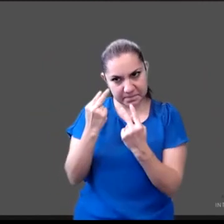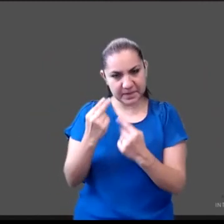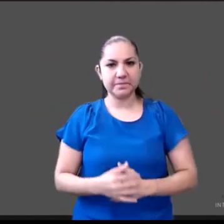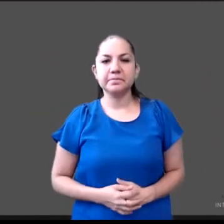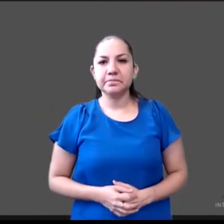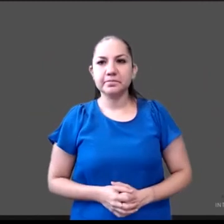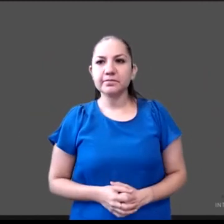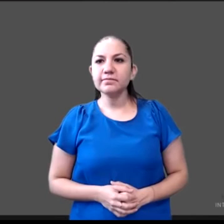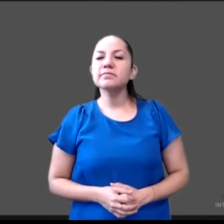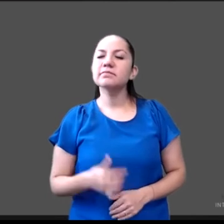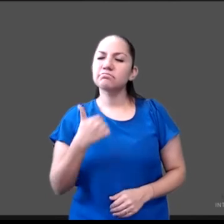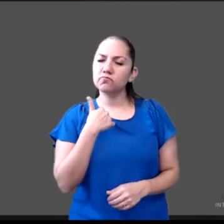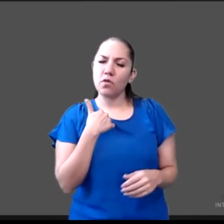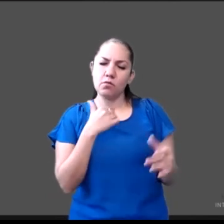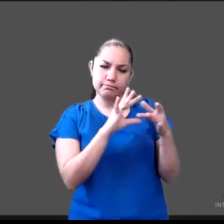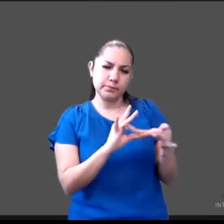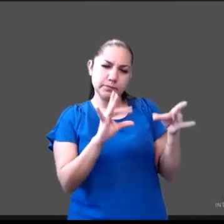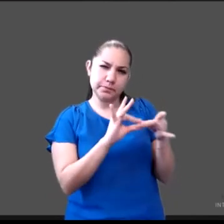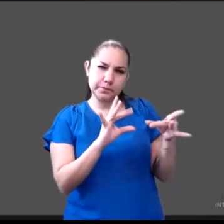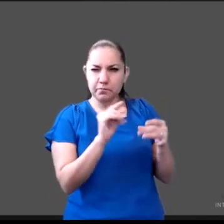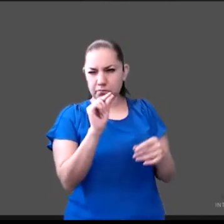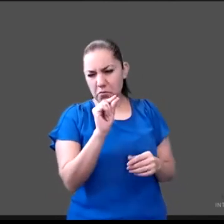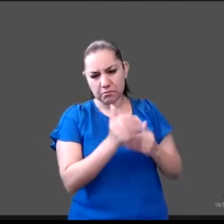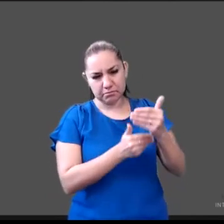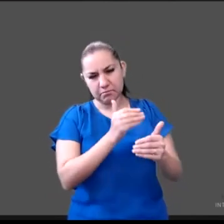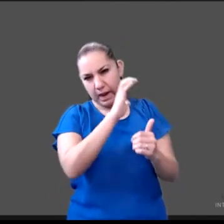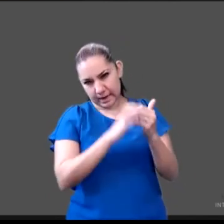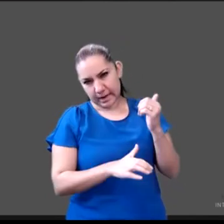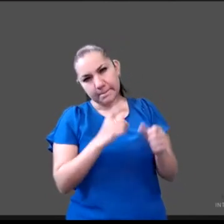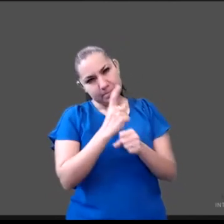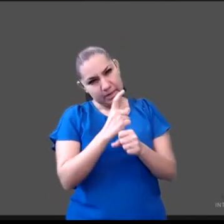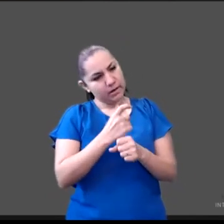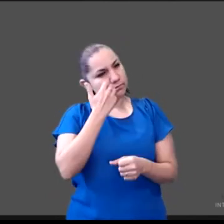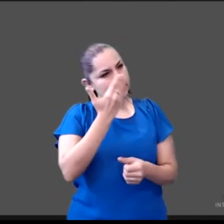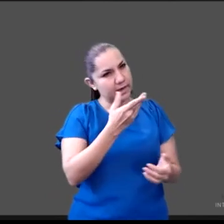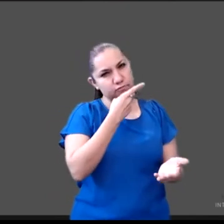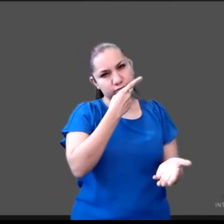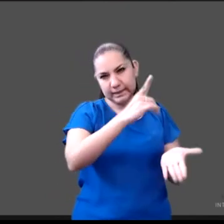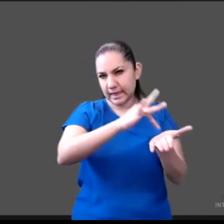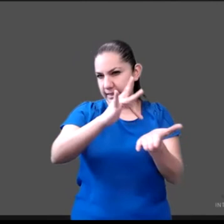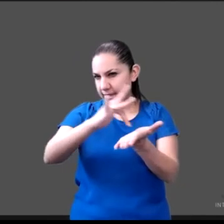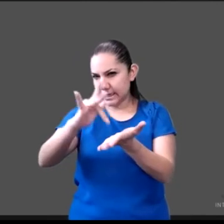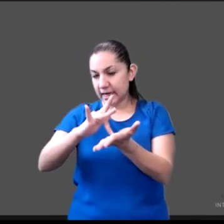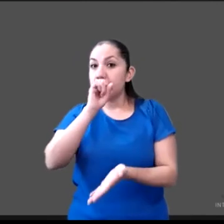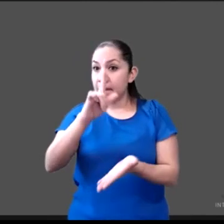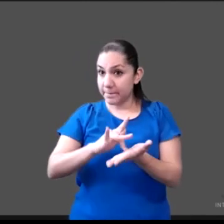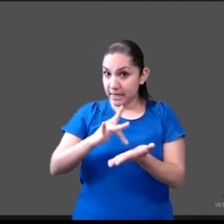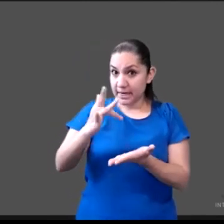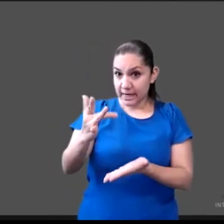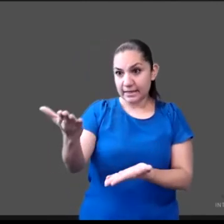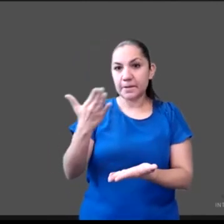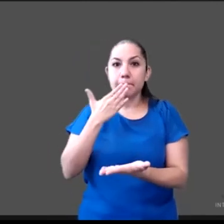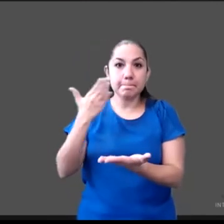ir cerrando con una serie de agradecimientos, darle primero la bienvenida y agradecerle